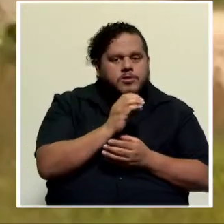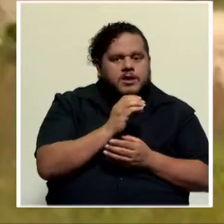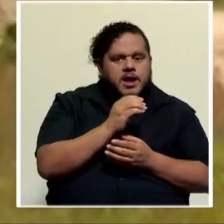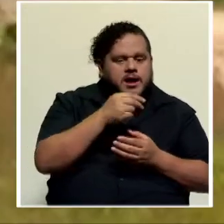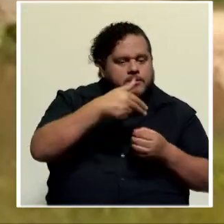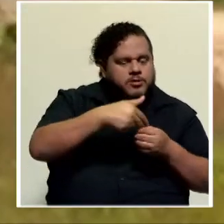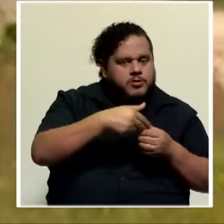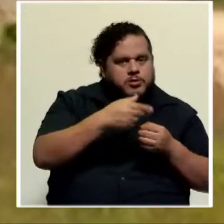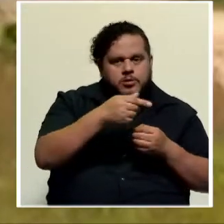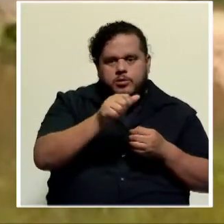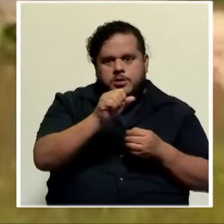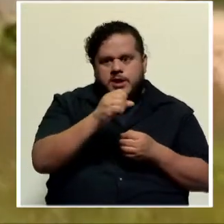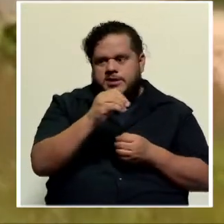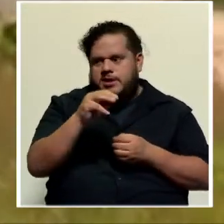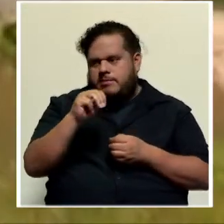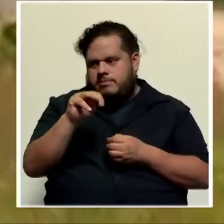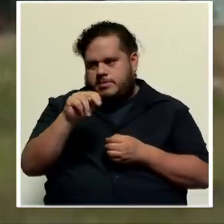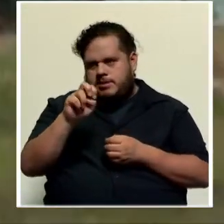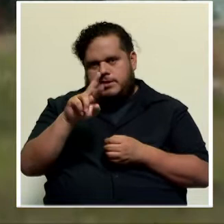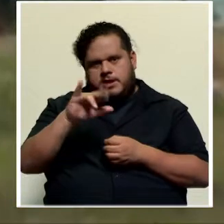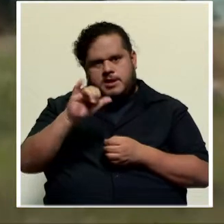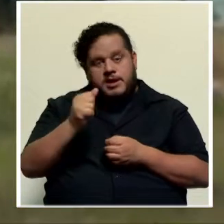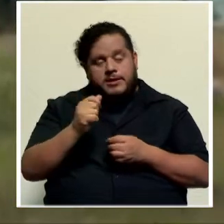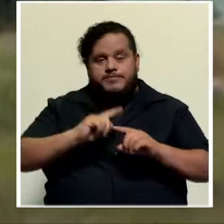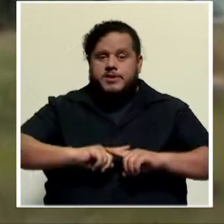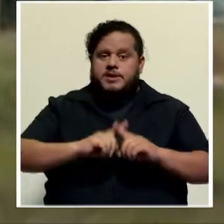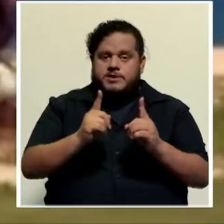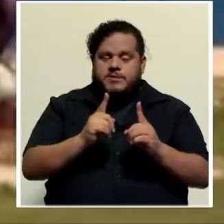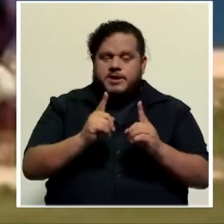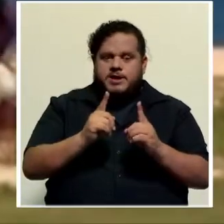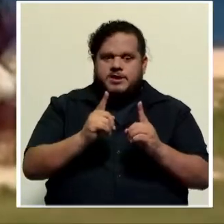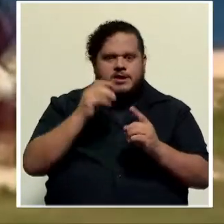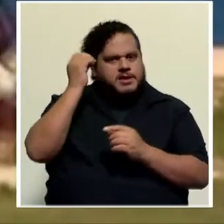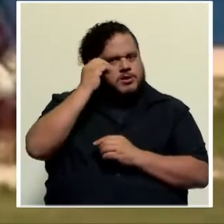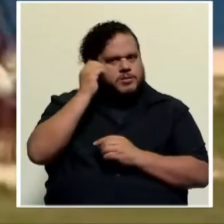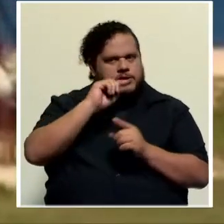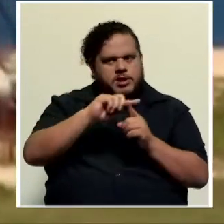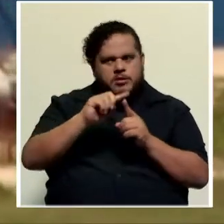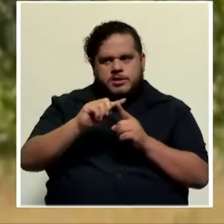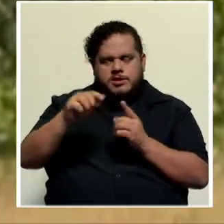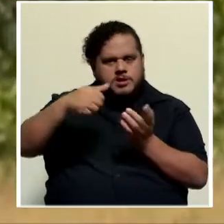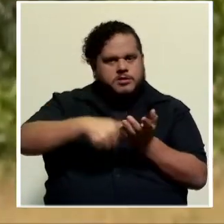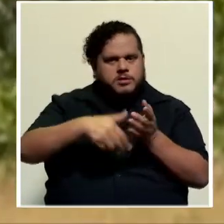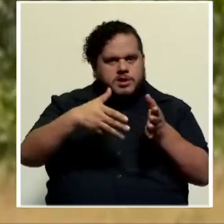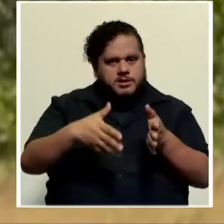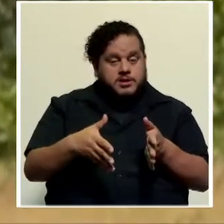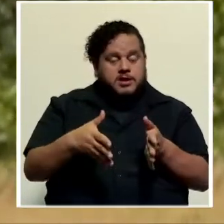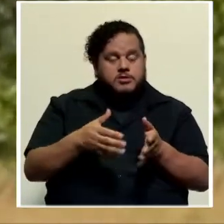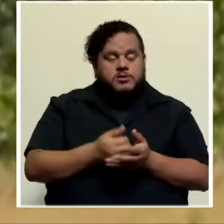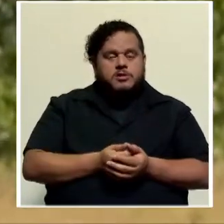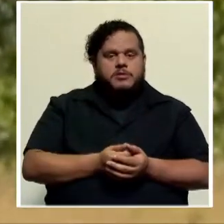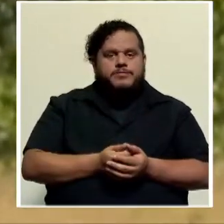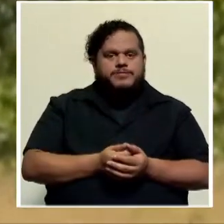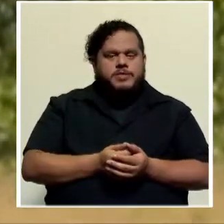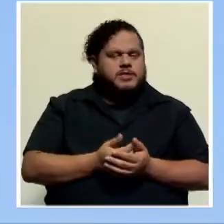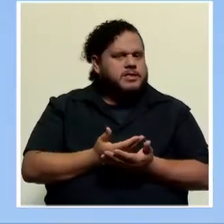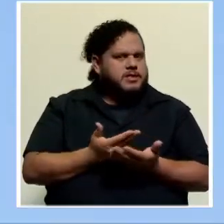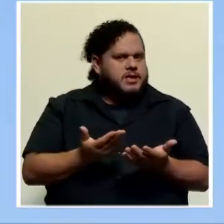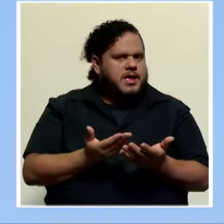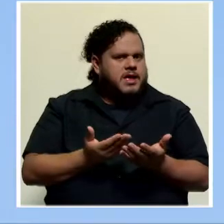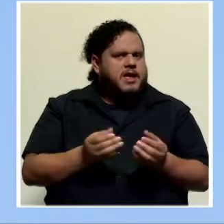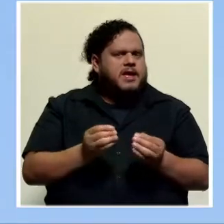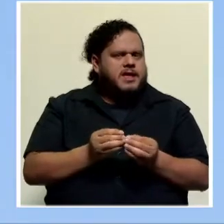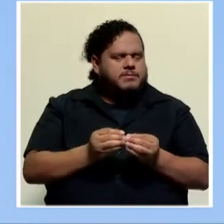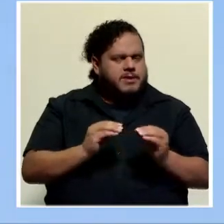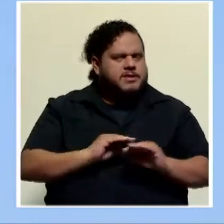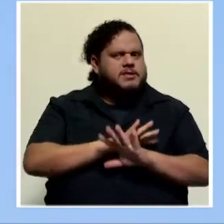y minería, las diferencias en las posiciones de los distintos candidatos y candidatas está mucho